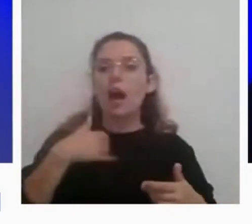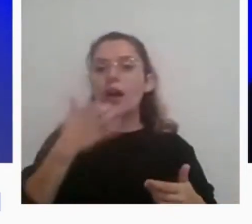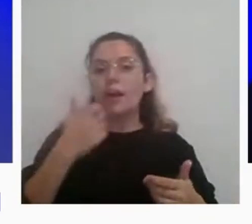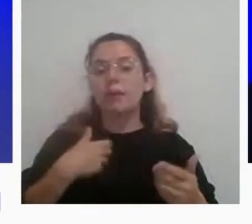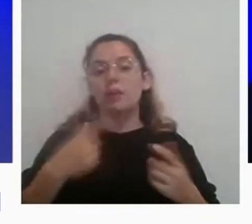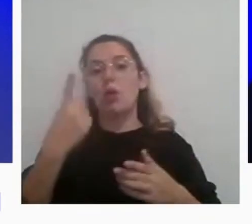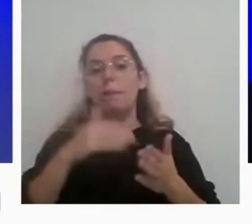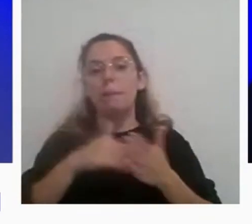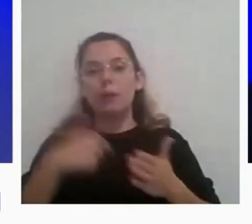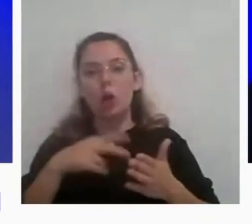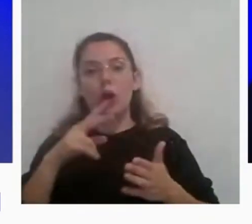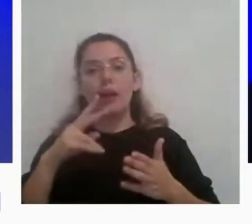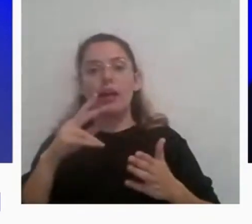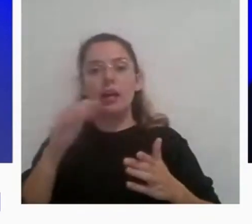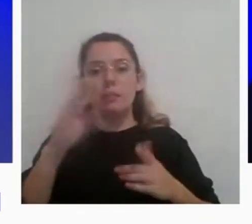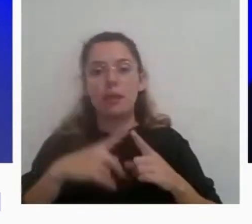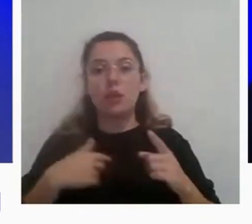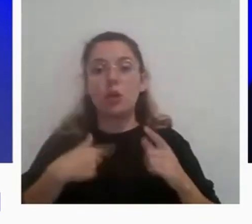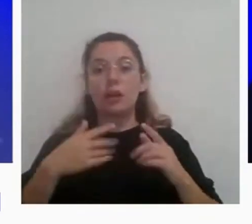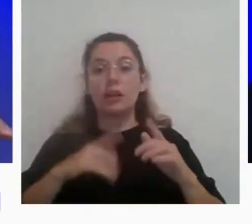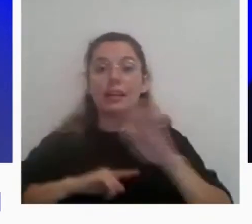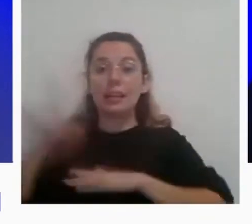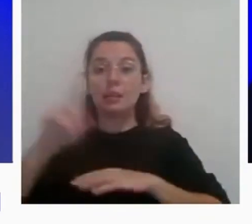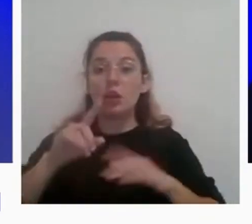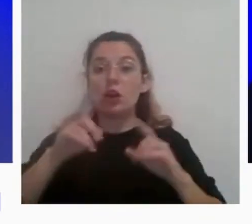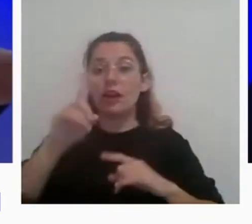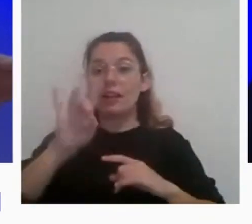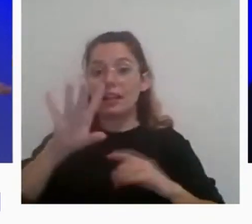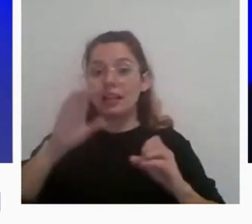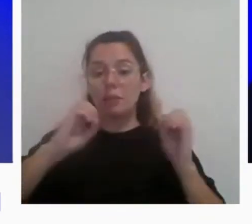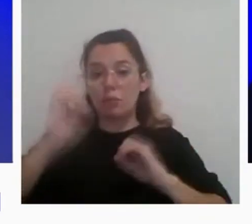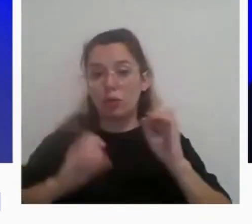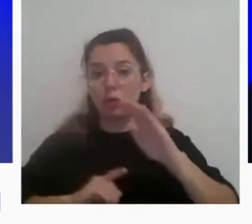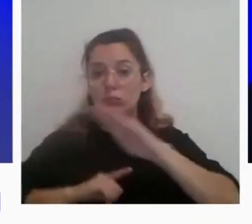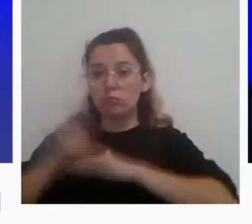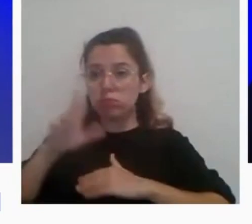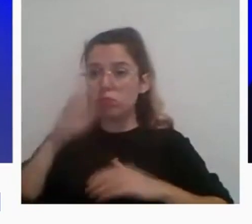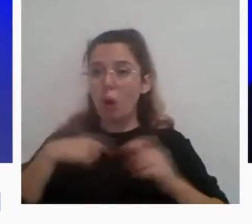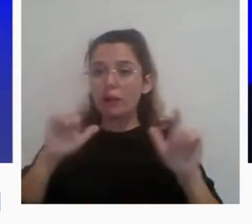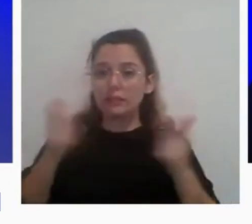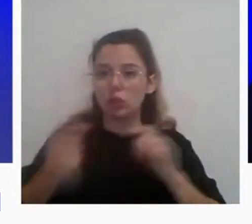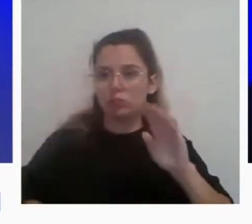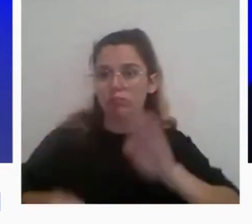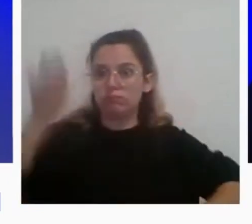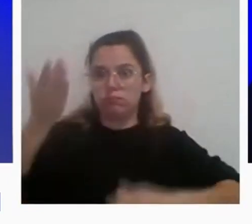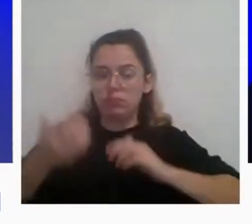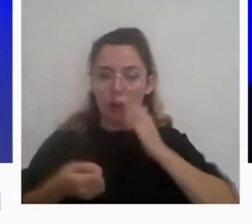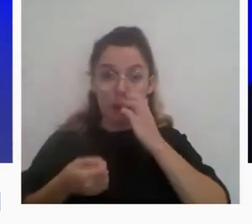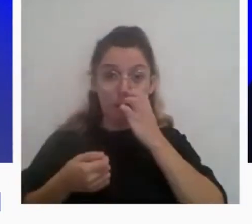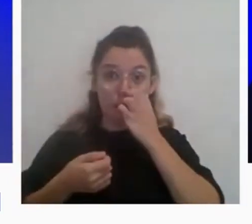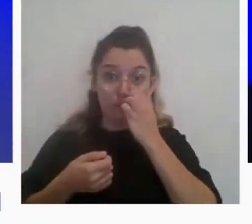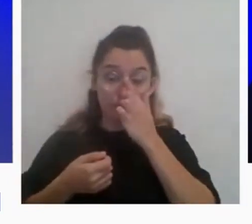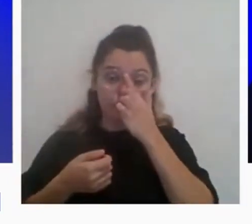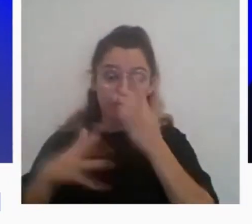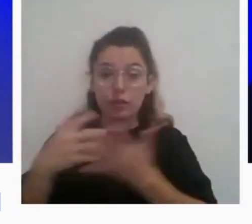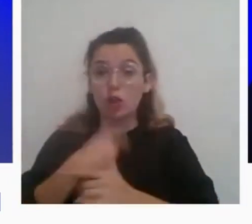millones, en el que tenemos un crecimiento más 15% todos los meses que hemos desbordado, porque el sector se ha levantado de golpe, y ahora esos cambios que durante la pandemia